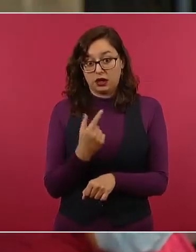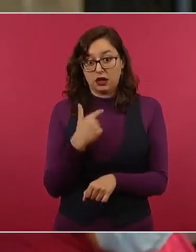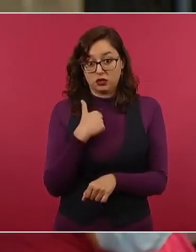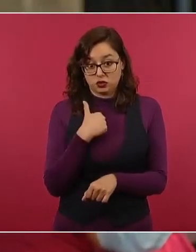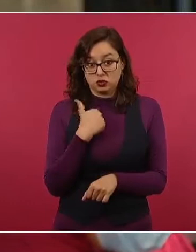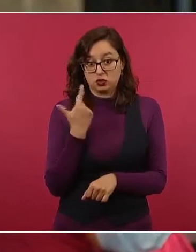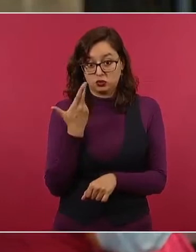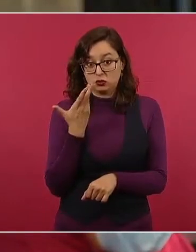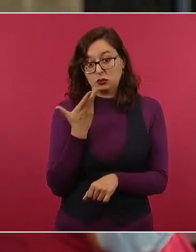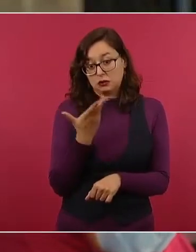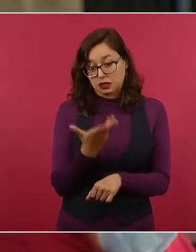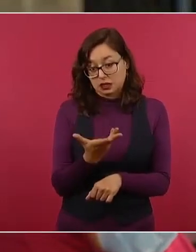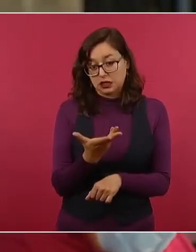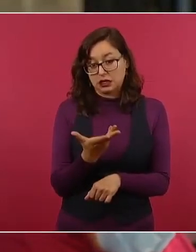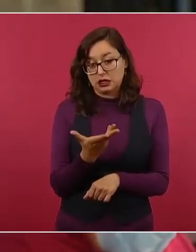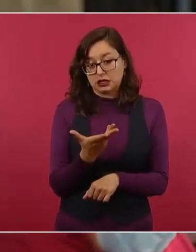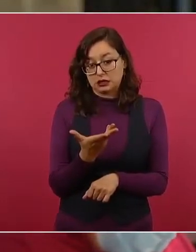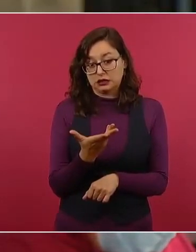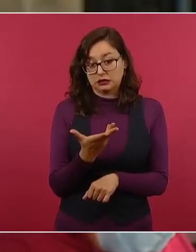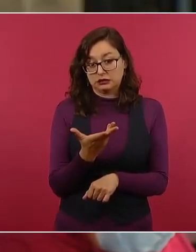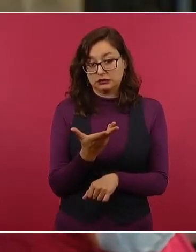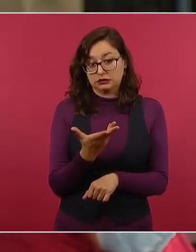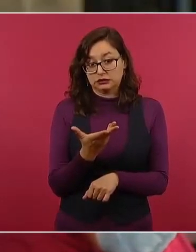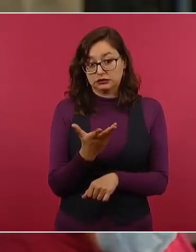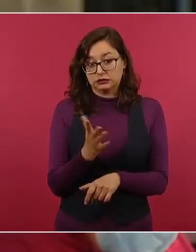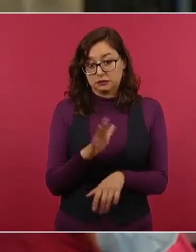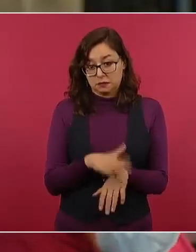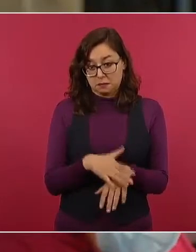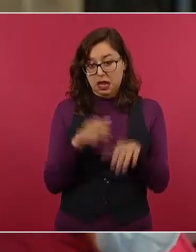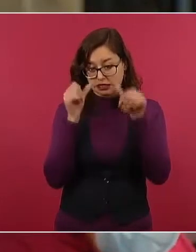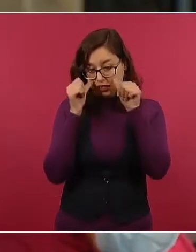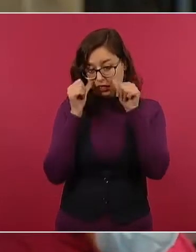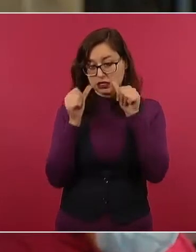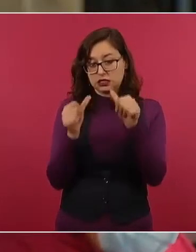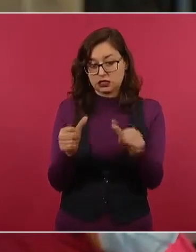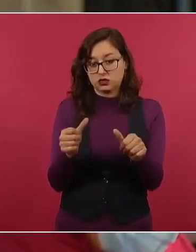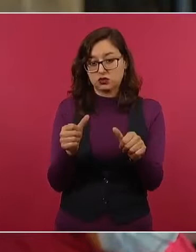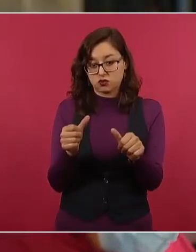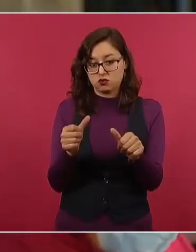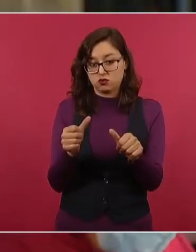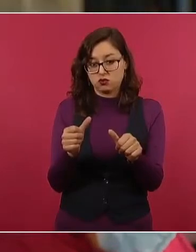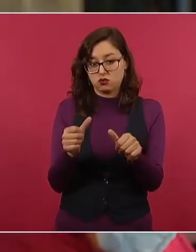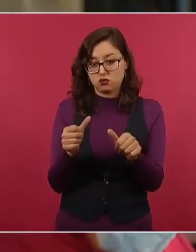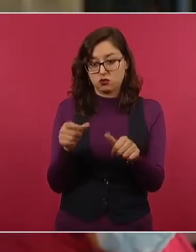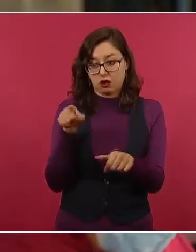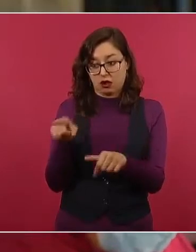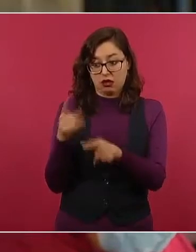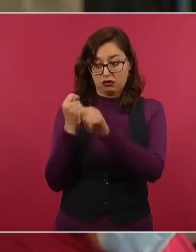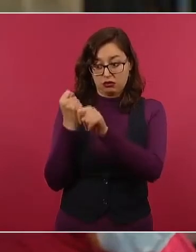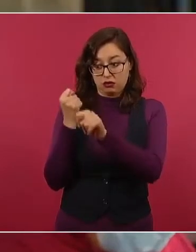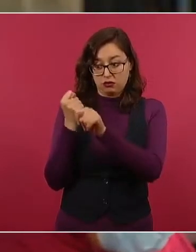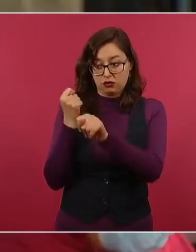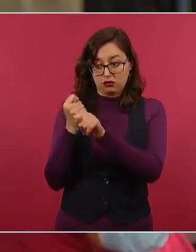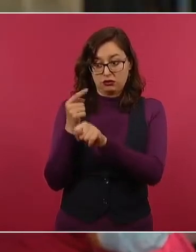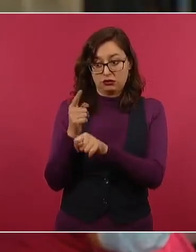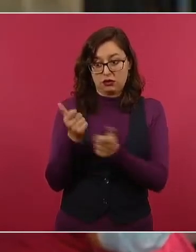podría decir que habría que tener un poco de atención en ese manipuleo de carga, porque un proyecto como el